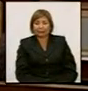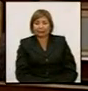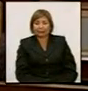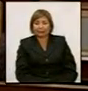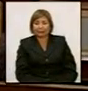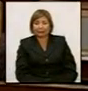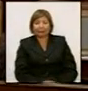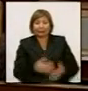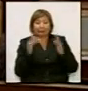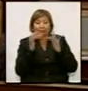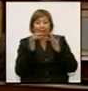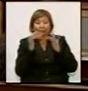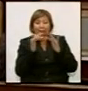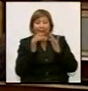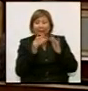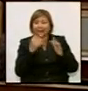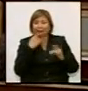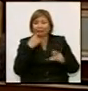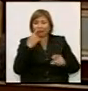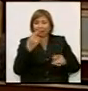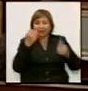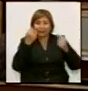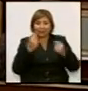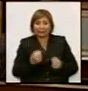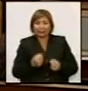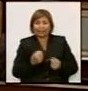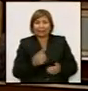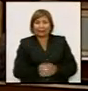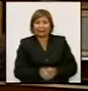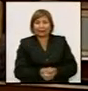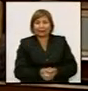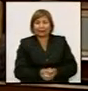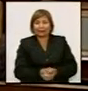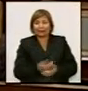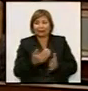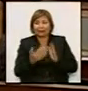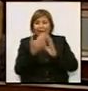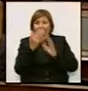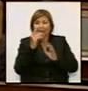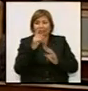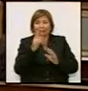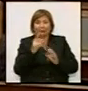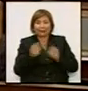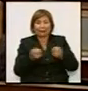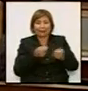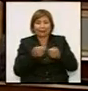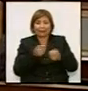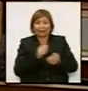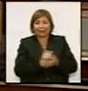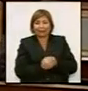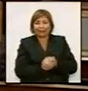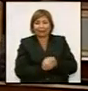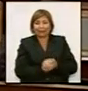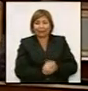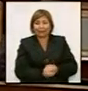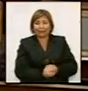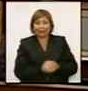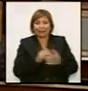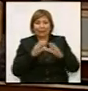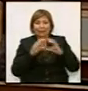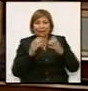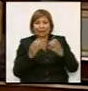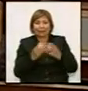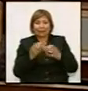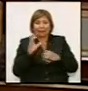me ha comunicado que han tomado la decisión de presentar a un dirigente del Partido